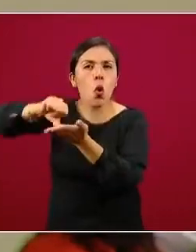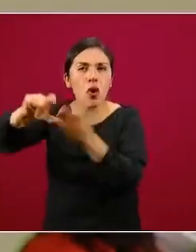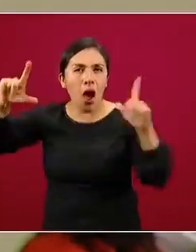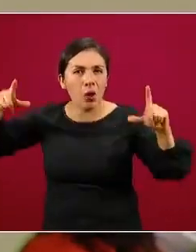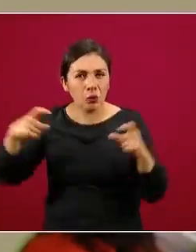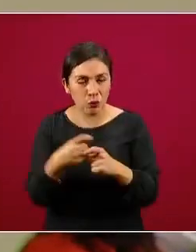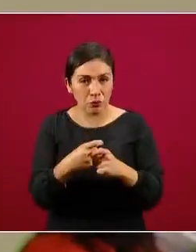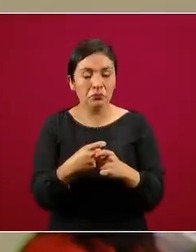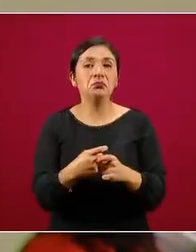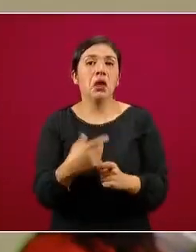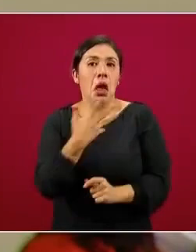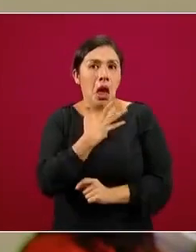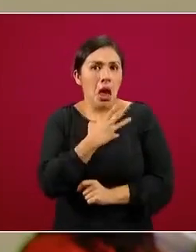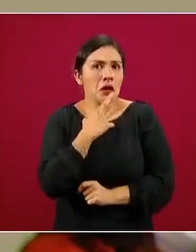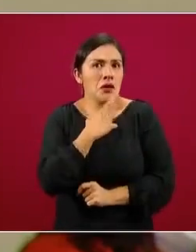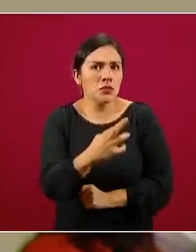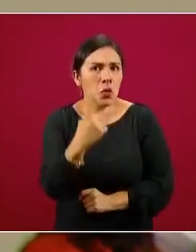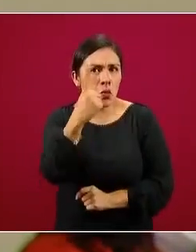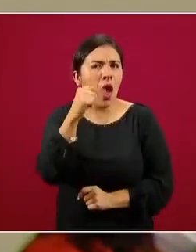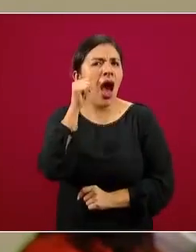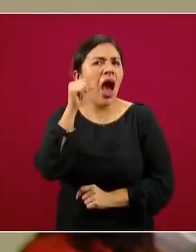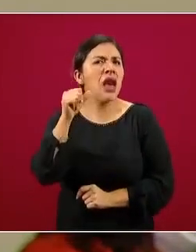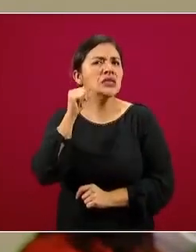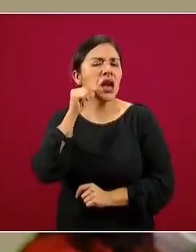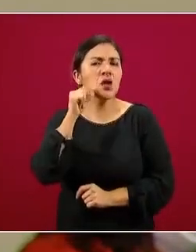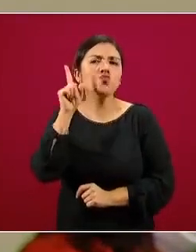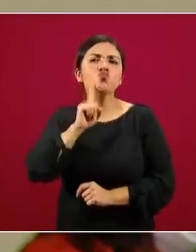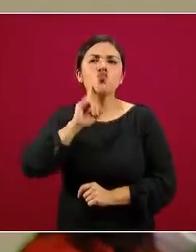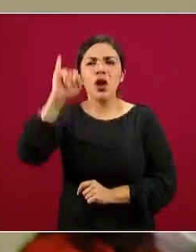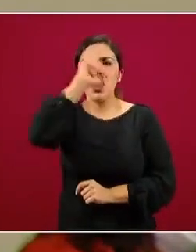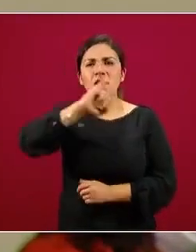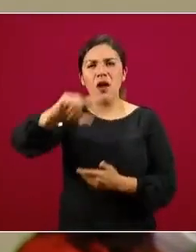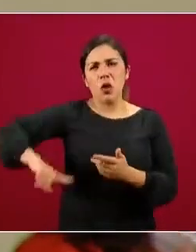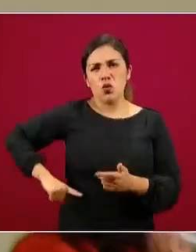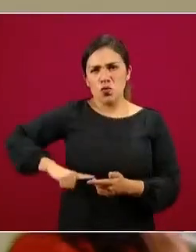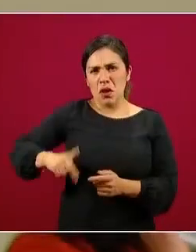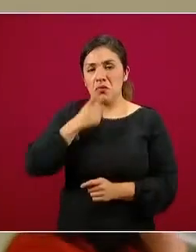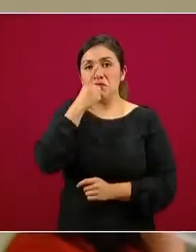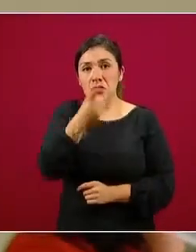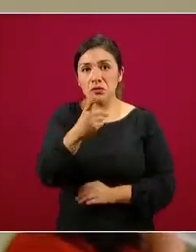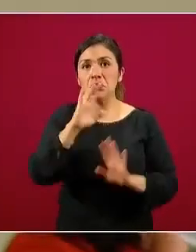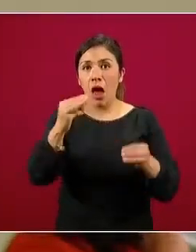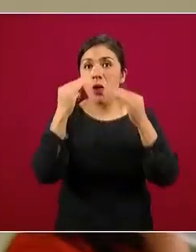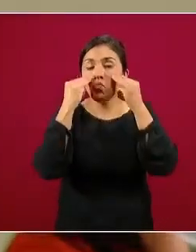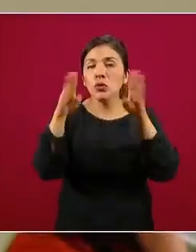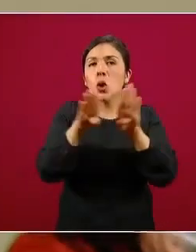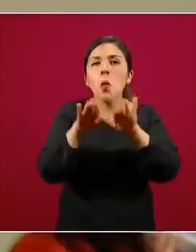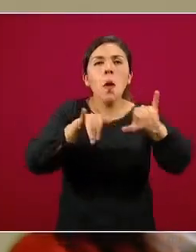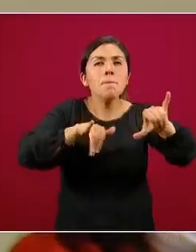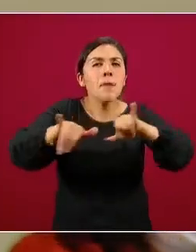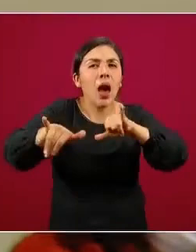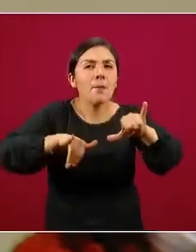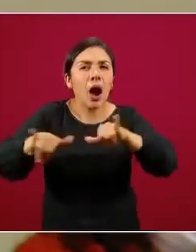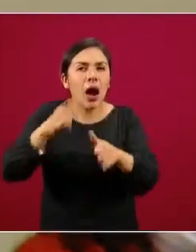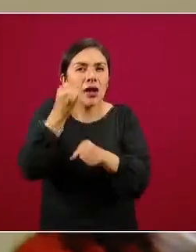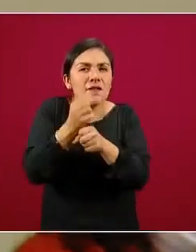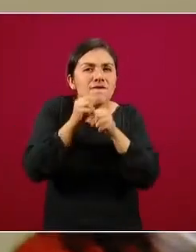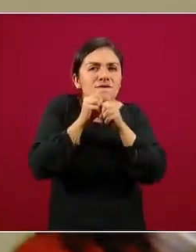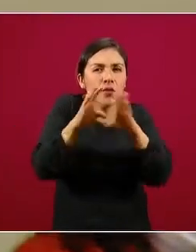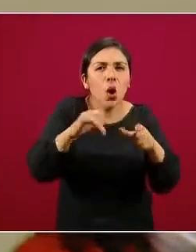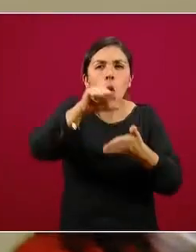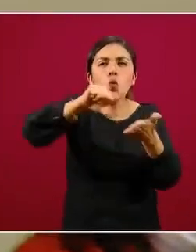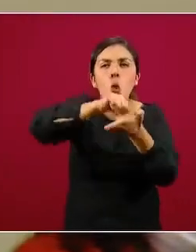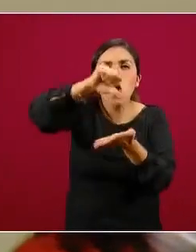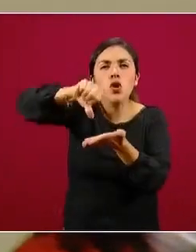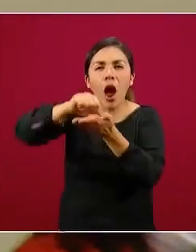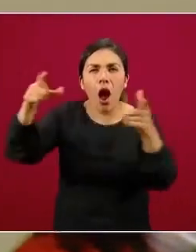hay una respuesta que hoy da al taller de la jefa de gobierno donde effects entes se muestra ya un mapa de sus datos desagregados por